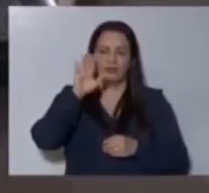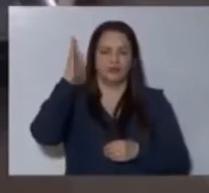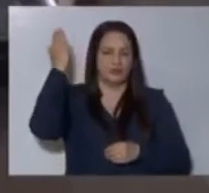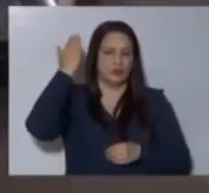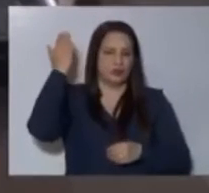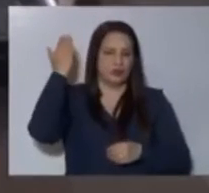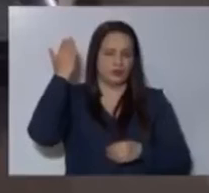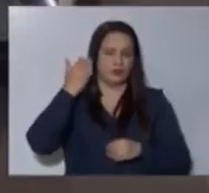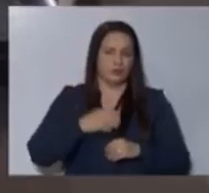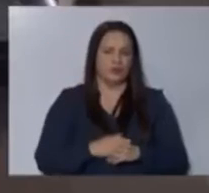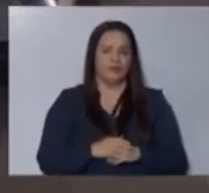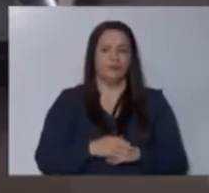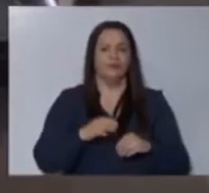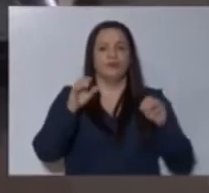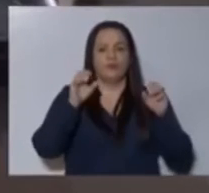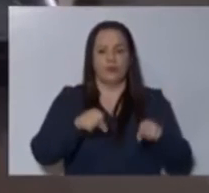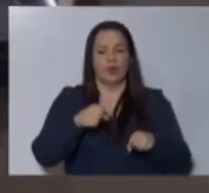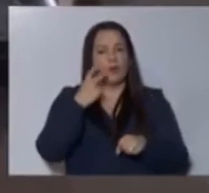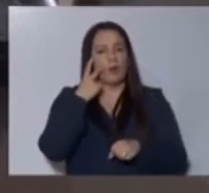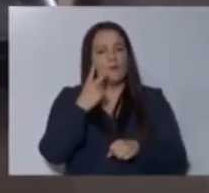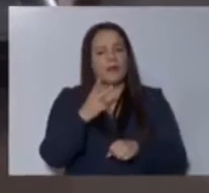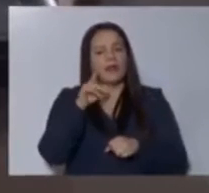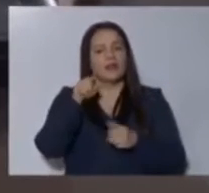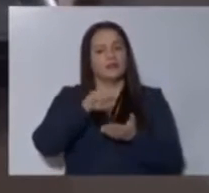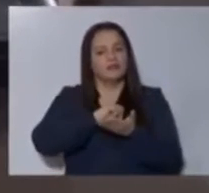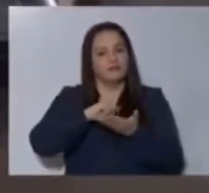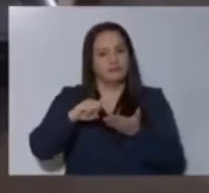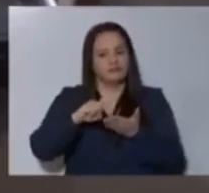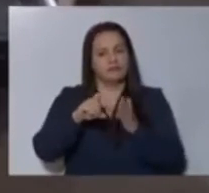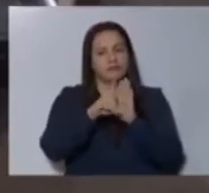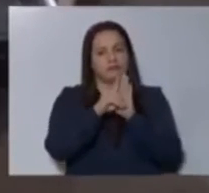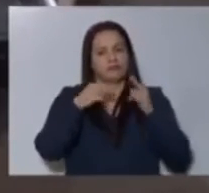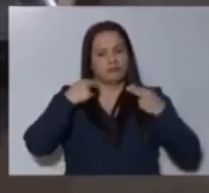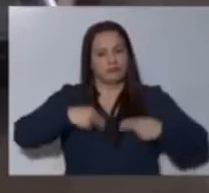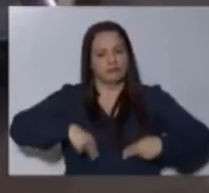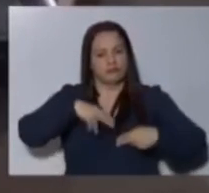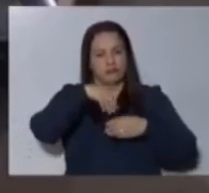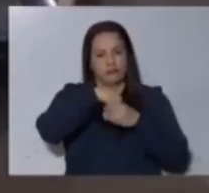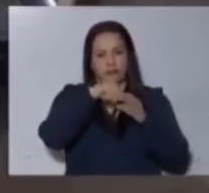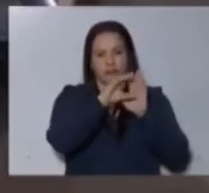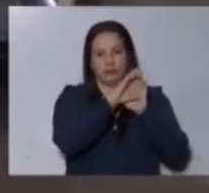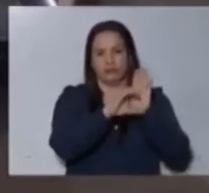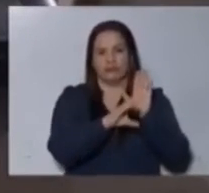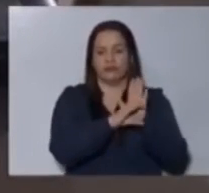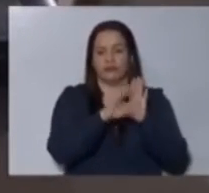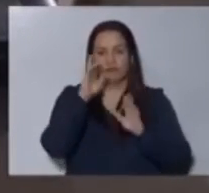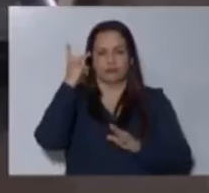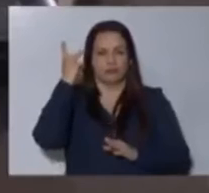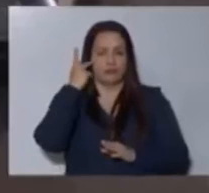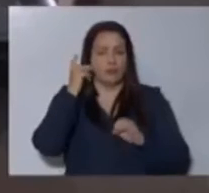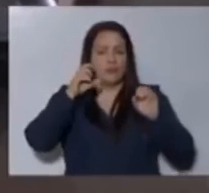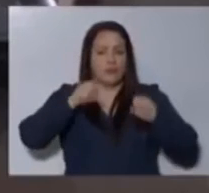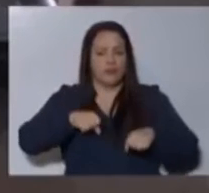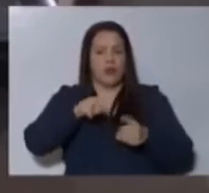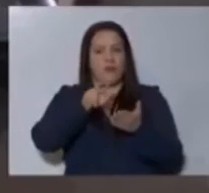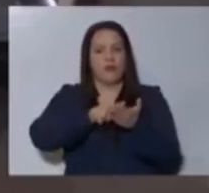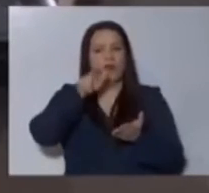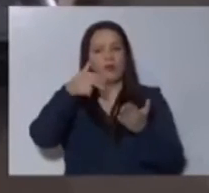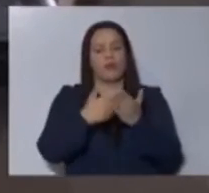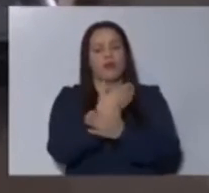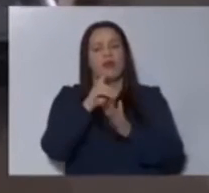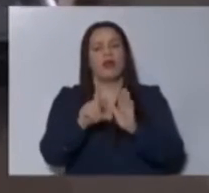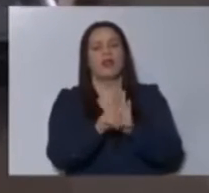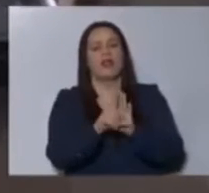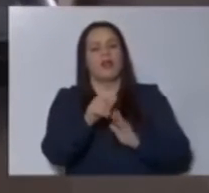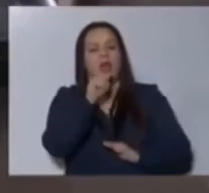mensaje. Podemos consagrar ese derecho humano en nuestra Carta Magna y podemos aprobar una nueva ley de recurso hídrico, pero si no hay